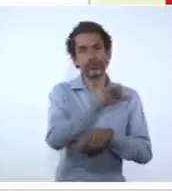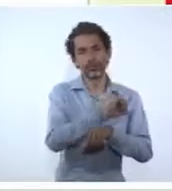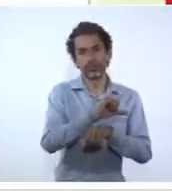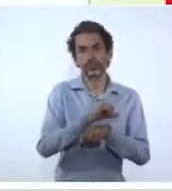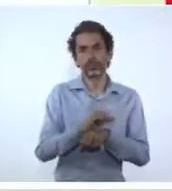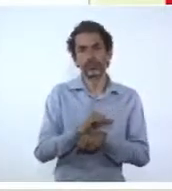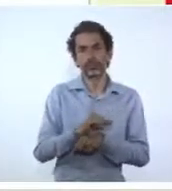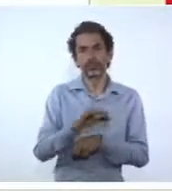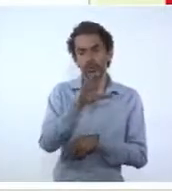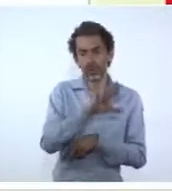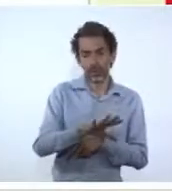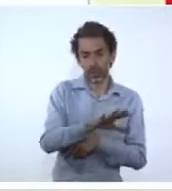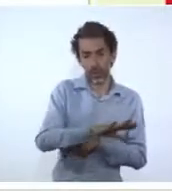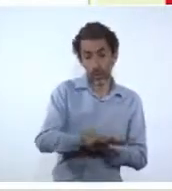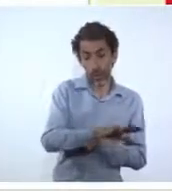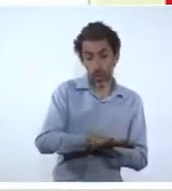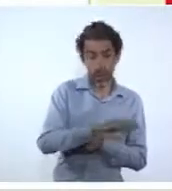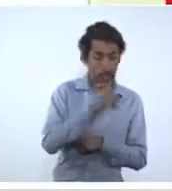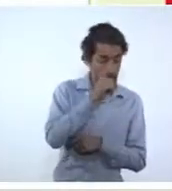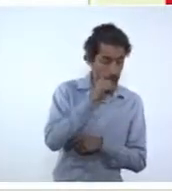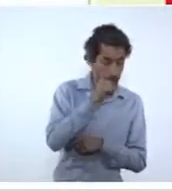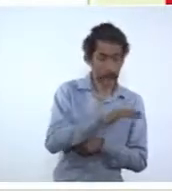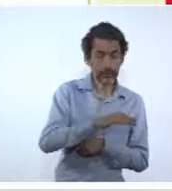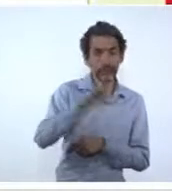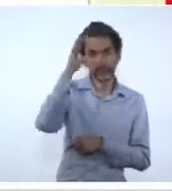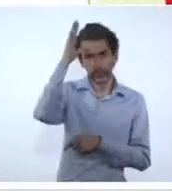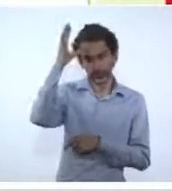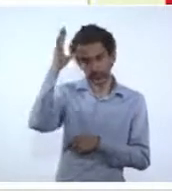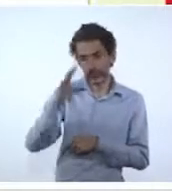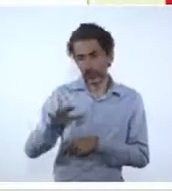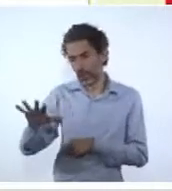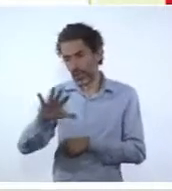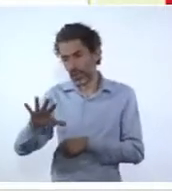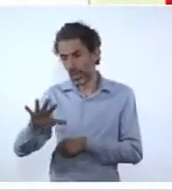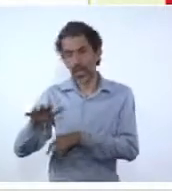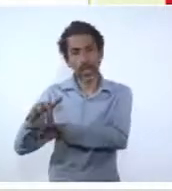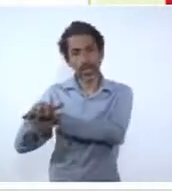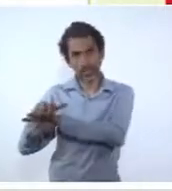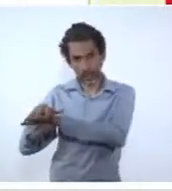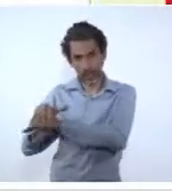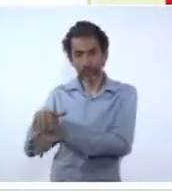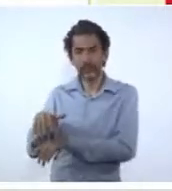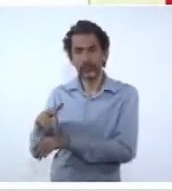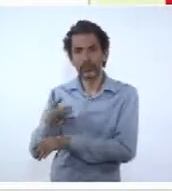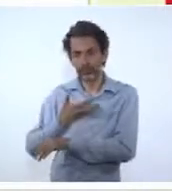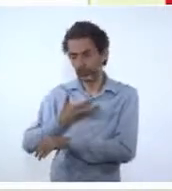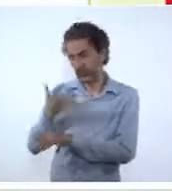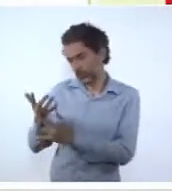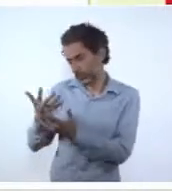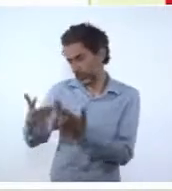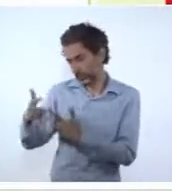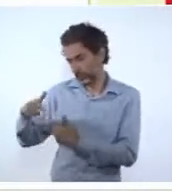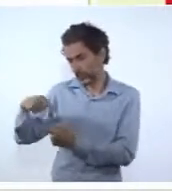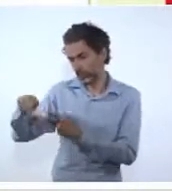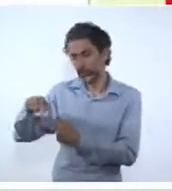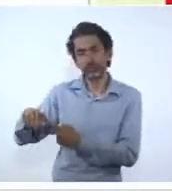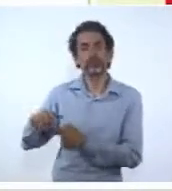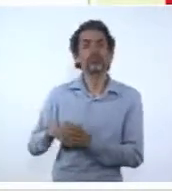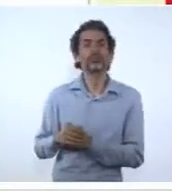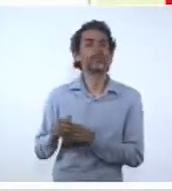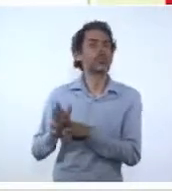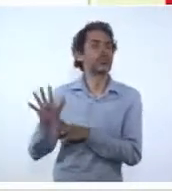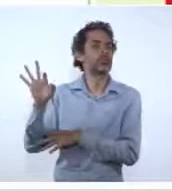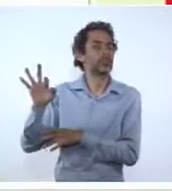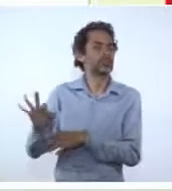la colonia Juárez en Cuauhtémoc, que también aumentó, y Tlalpan Centro, que tiene pues un porcentaje de alrededor del...